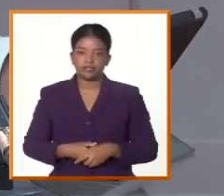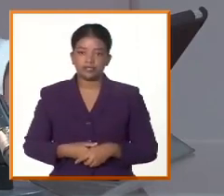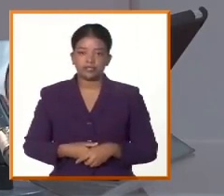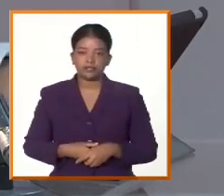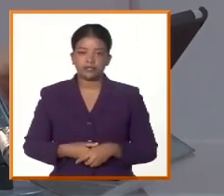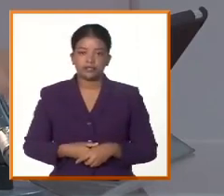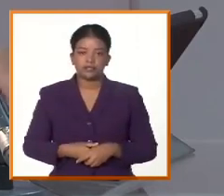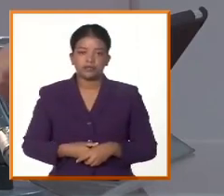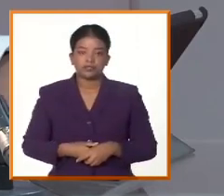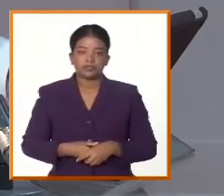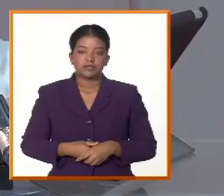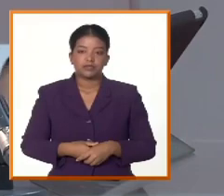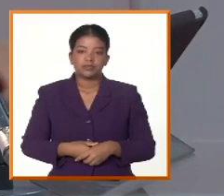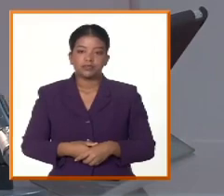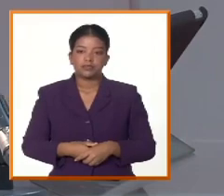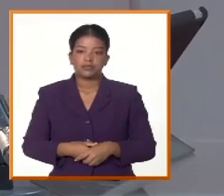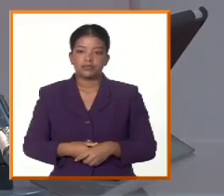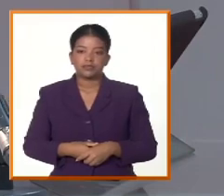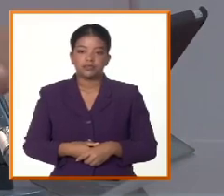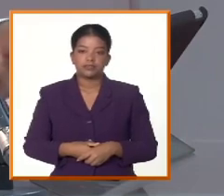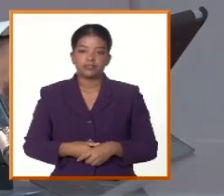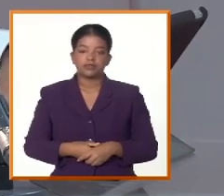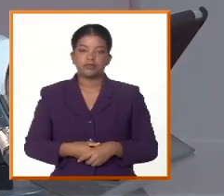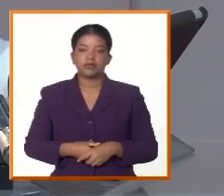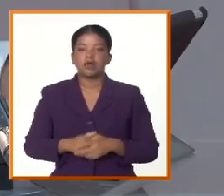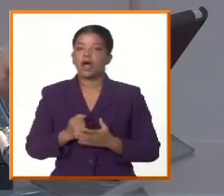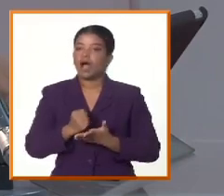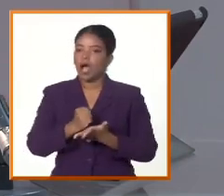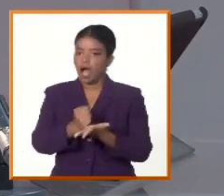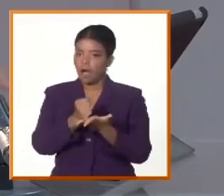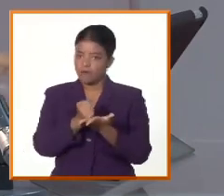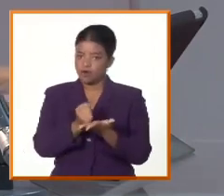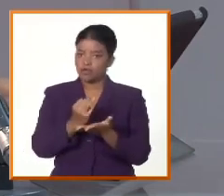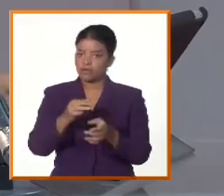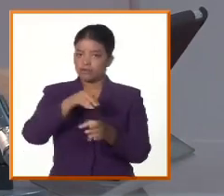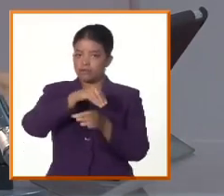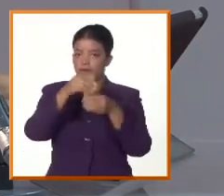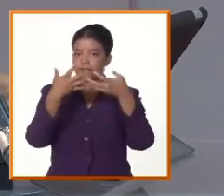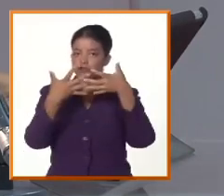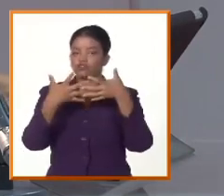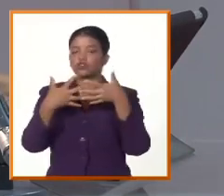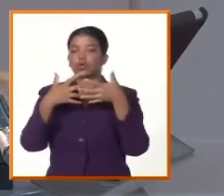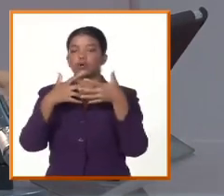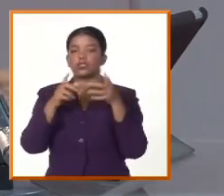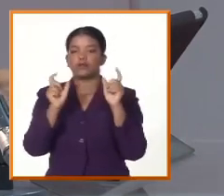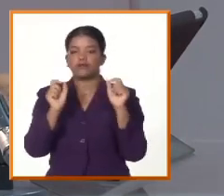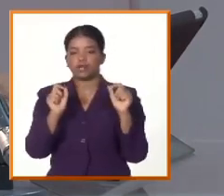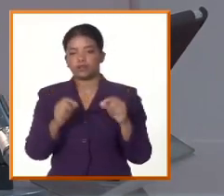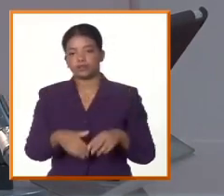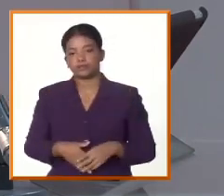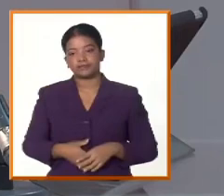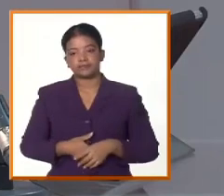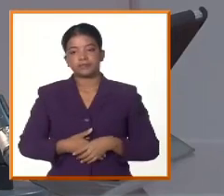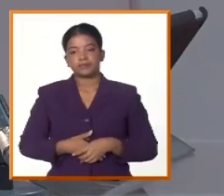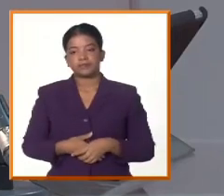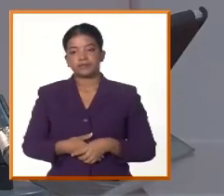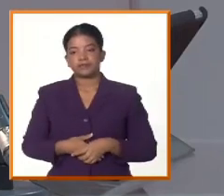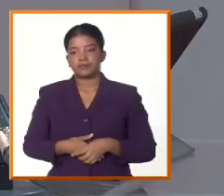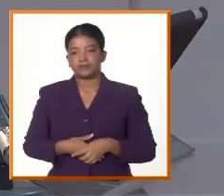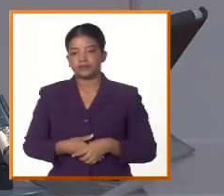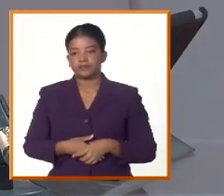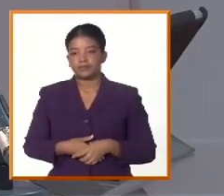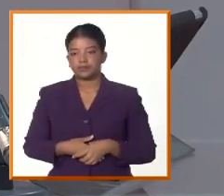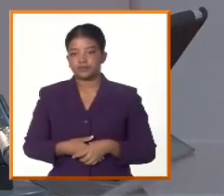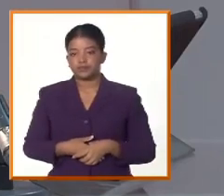y también apoya a todo lo que tiene que ver con el tema de de los refrescos Ahora hay